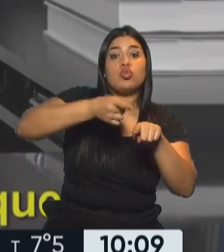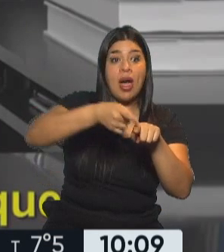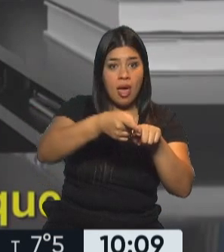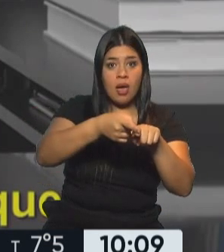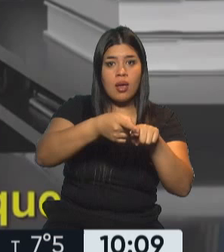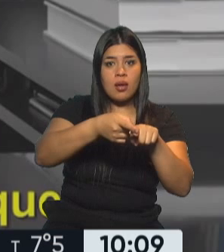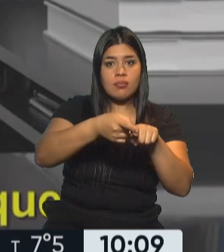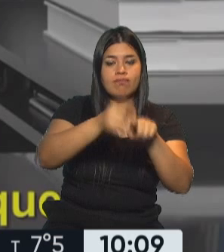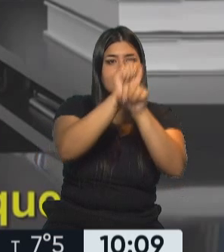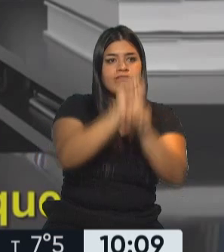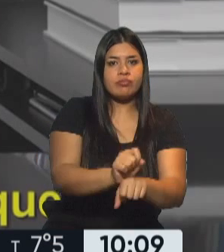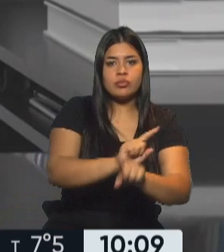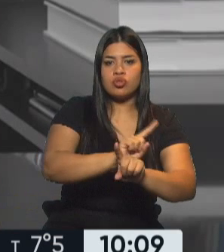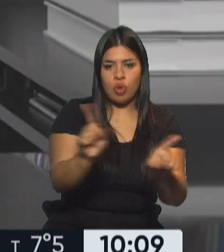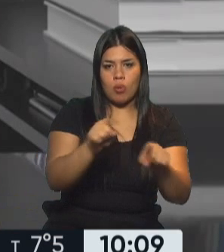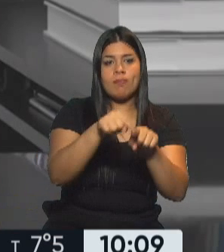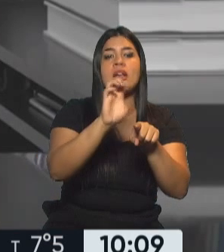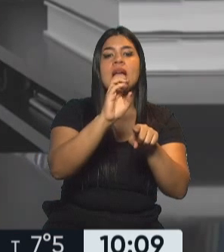juzgado, Carlos Telleldín.